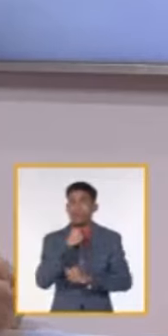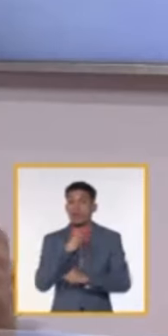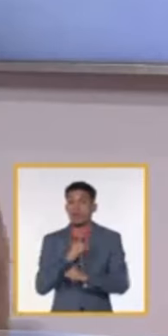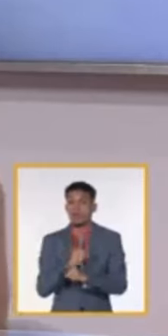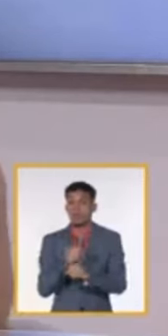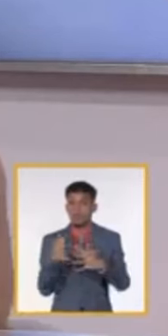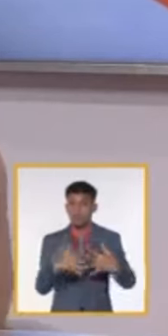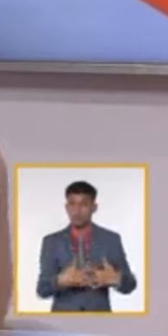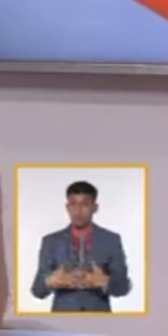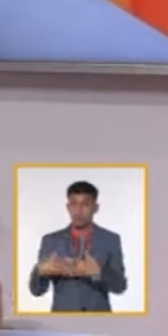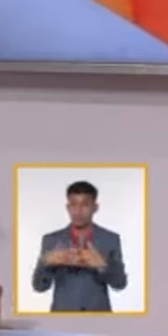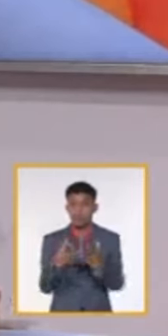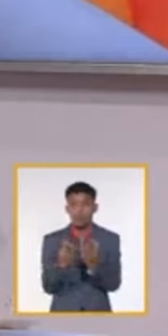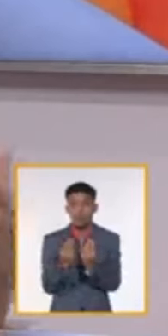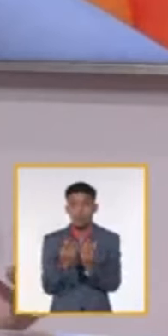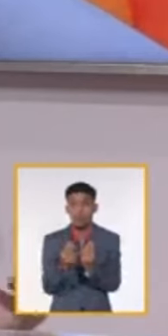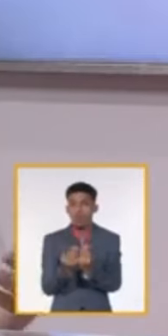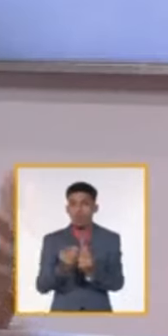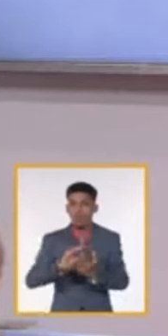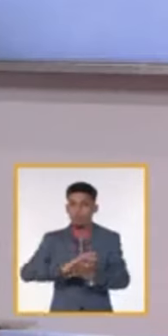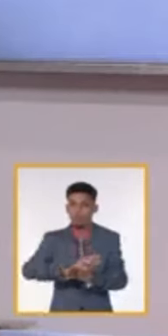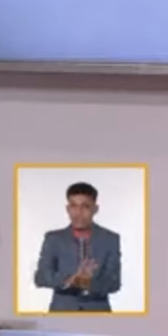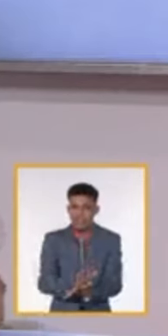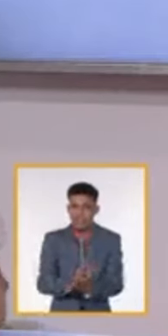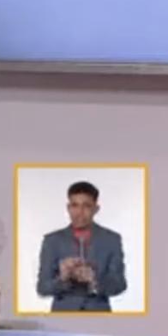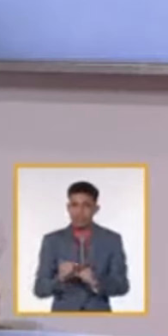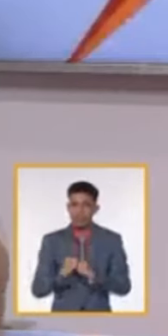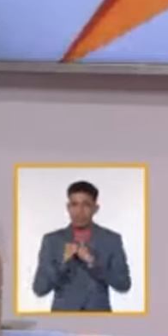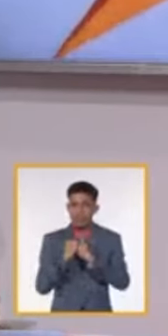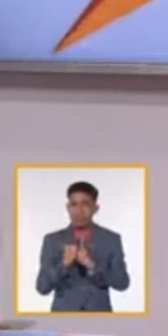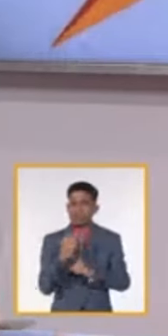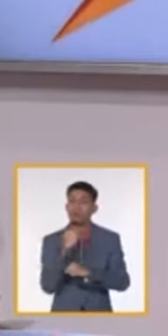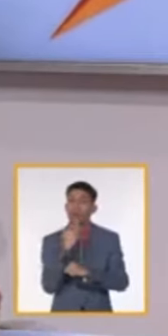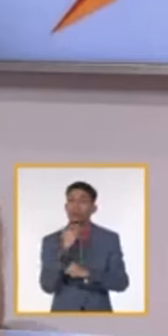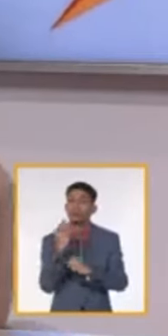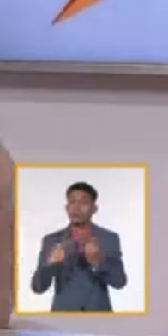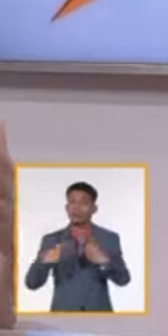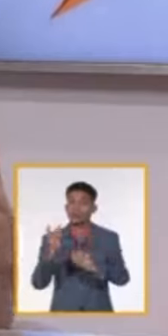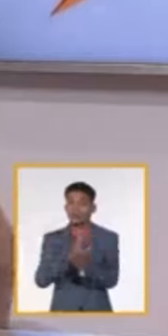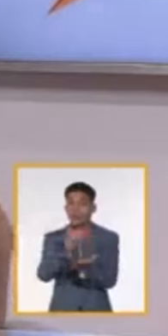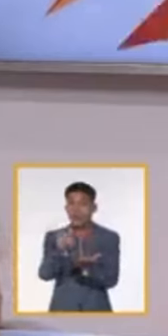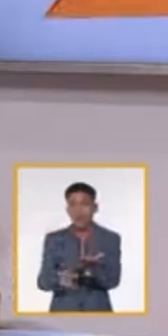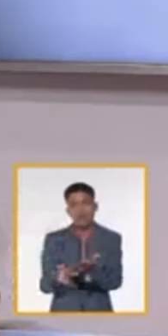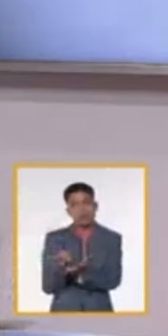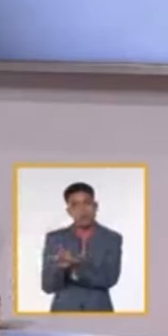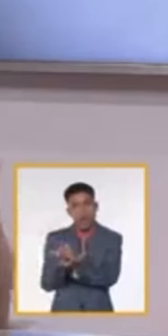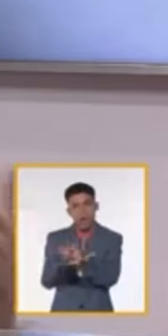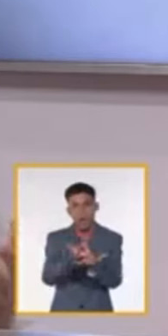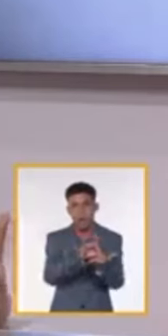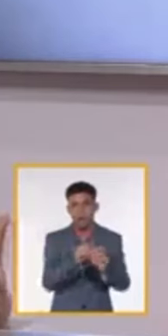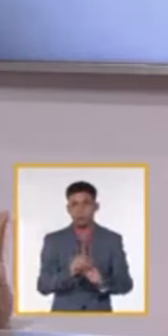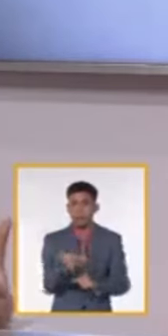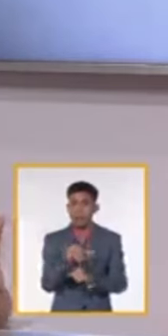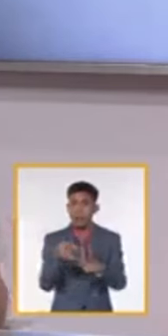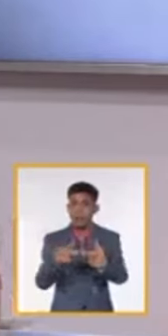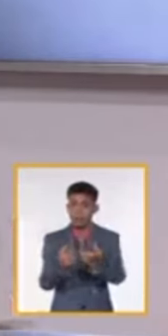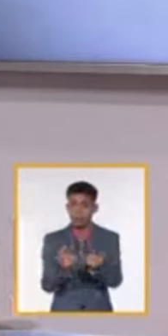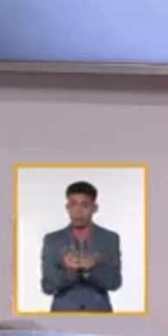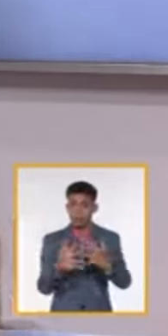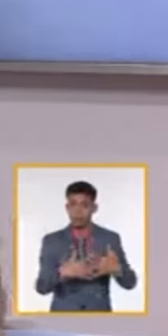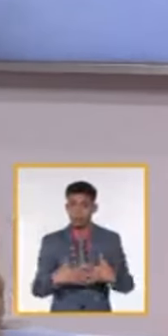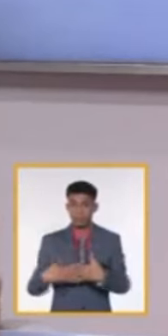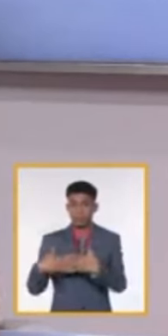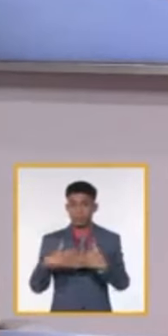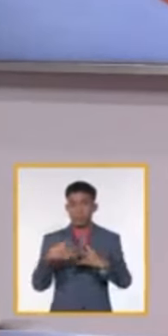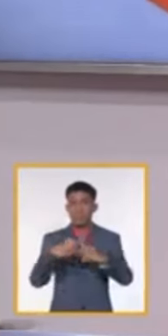ha estado presente. Y se mantiene también a nivel federal. El Congreso y el Senado han condenado